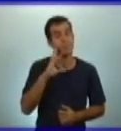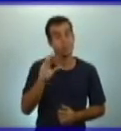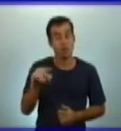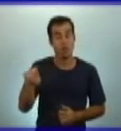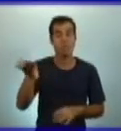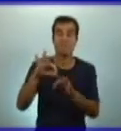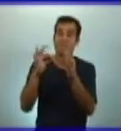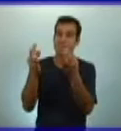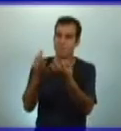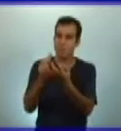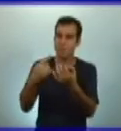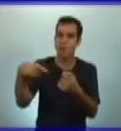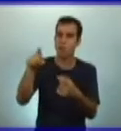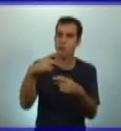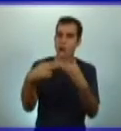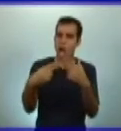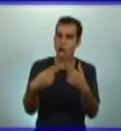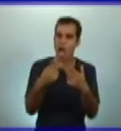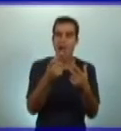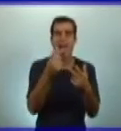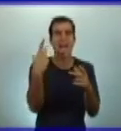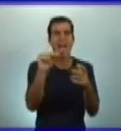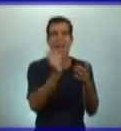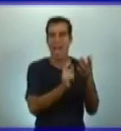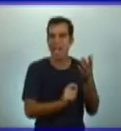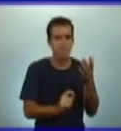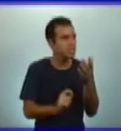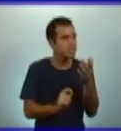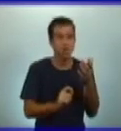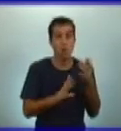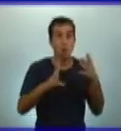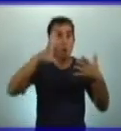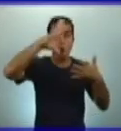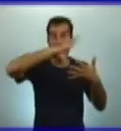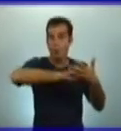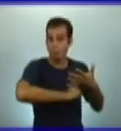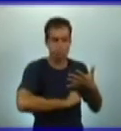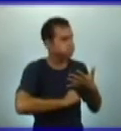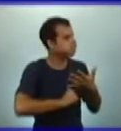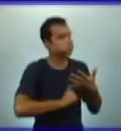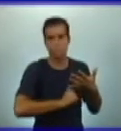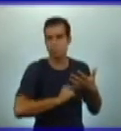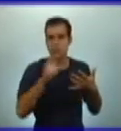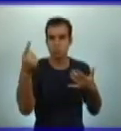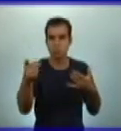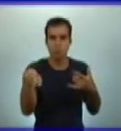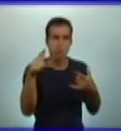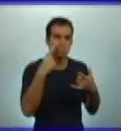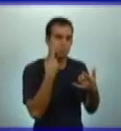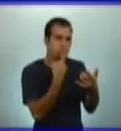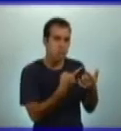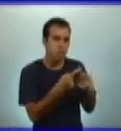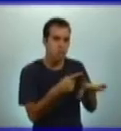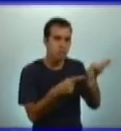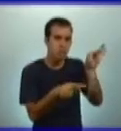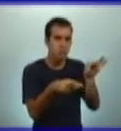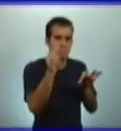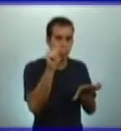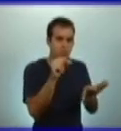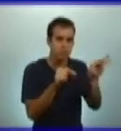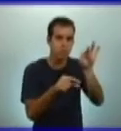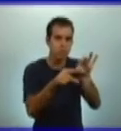hacer todos los ejercicios, es hacer una selección de lo que en estas páginas